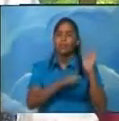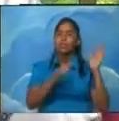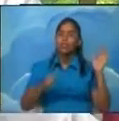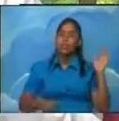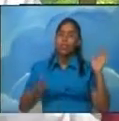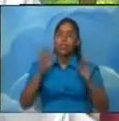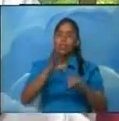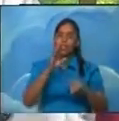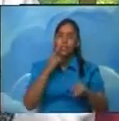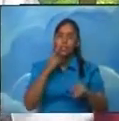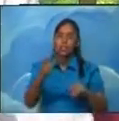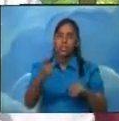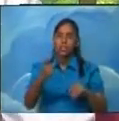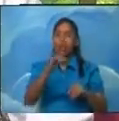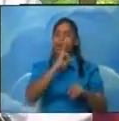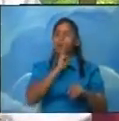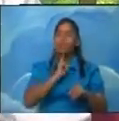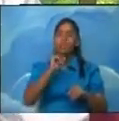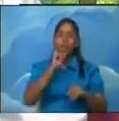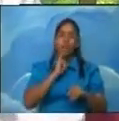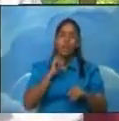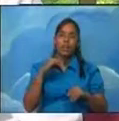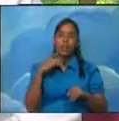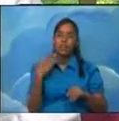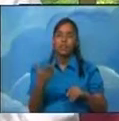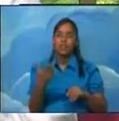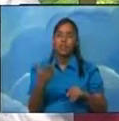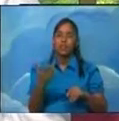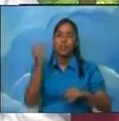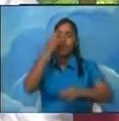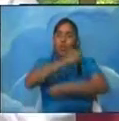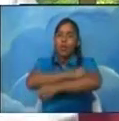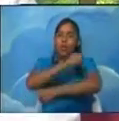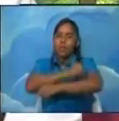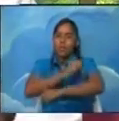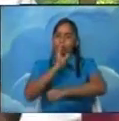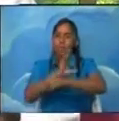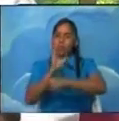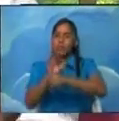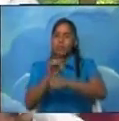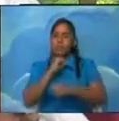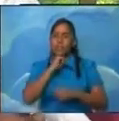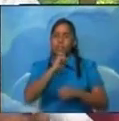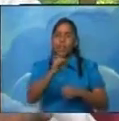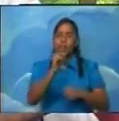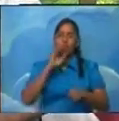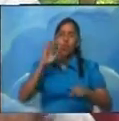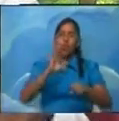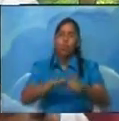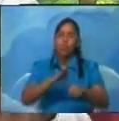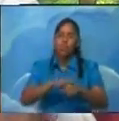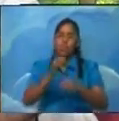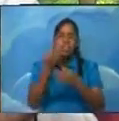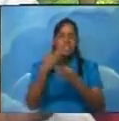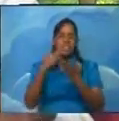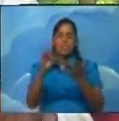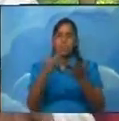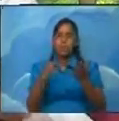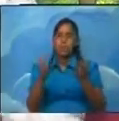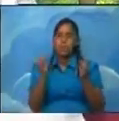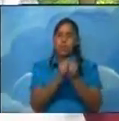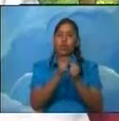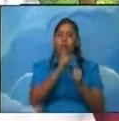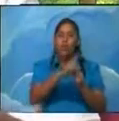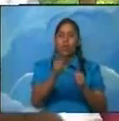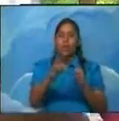diciendo a Israel que el obedecer cuidadosamente es cumplir exactamente con lo que él